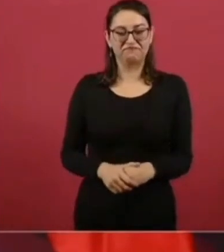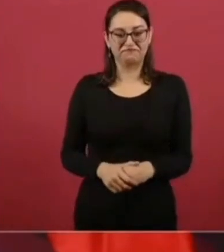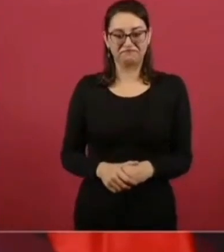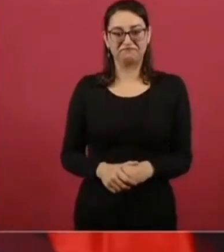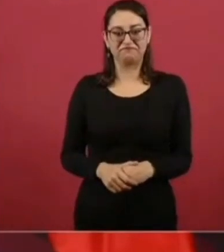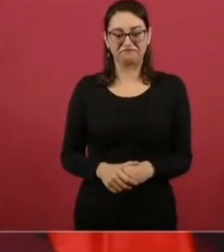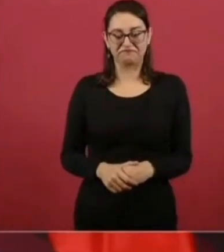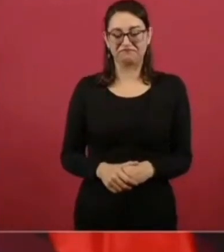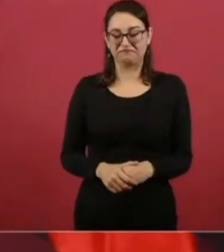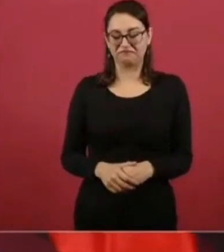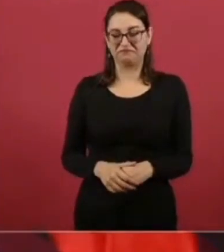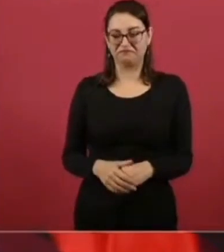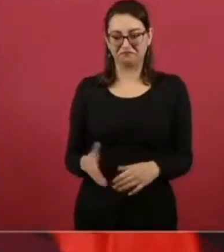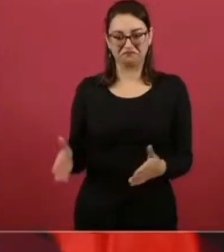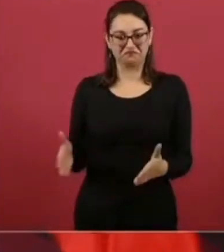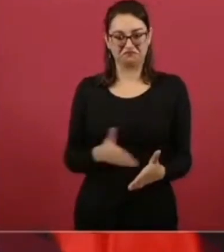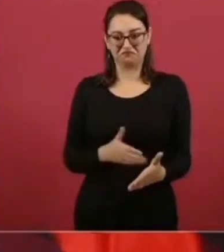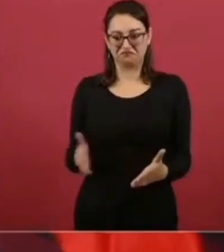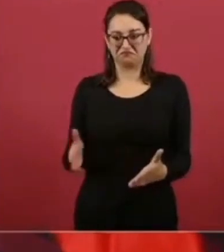con buen sazón,